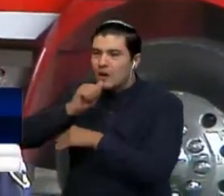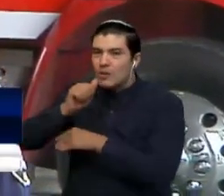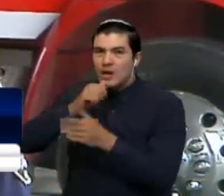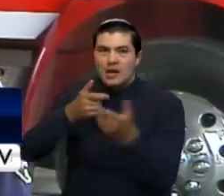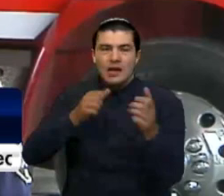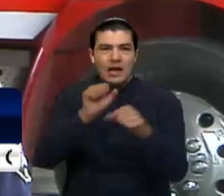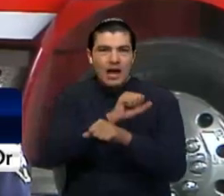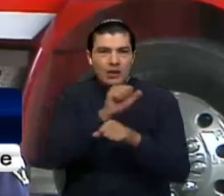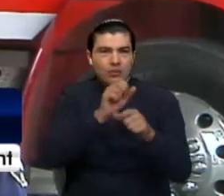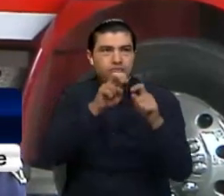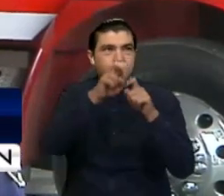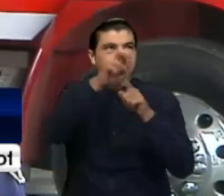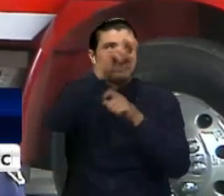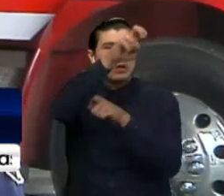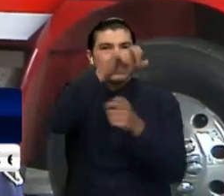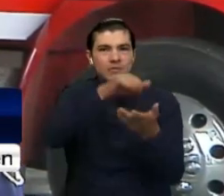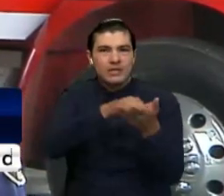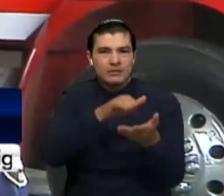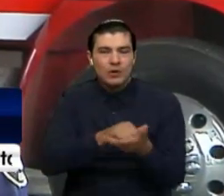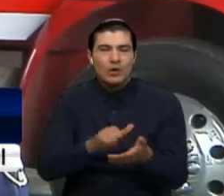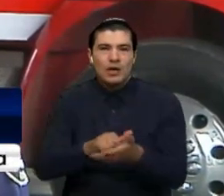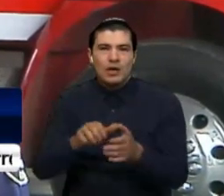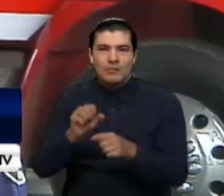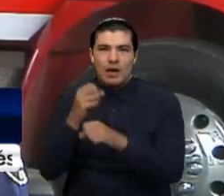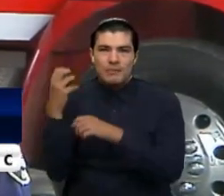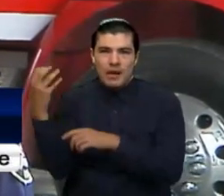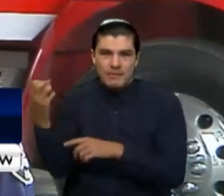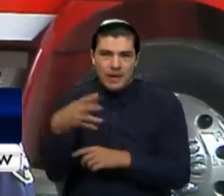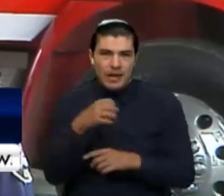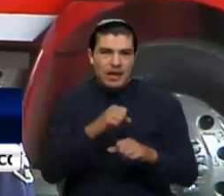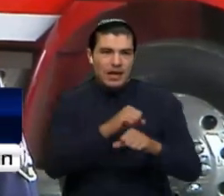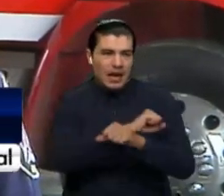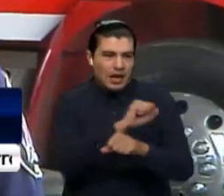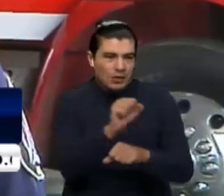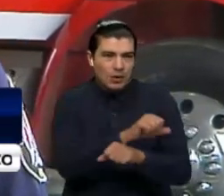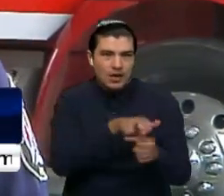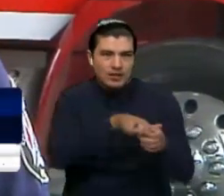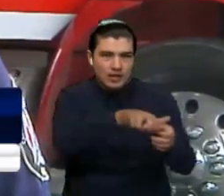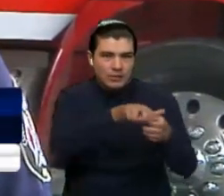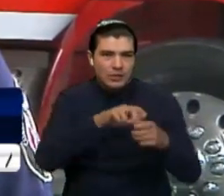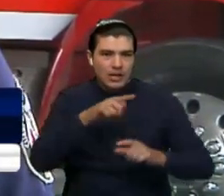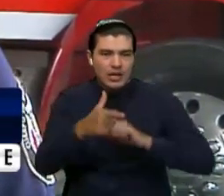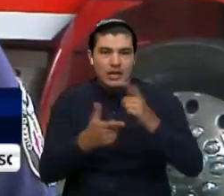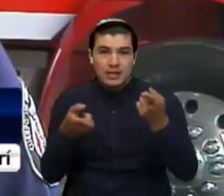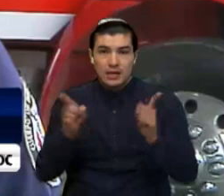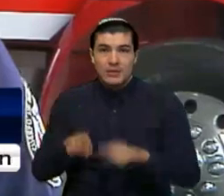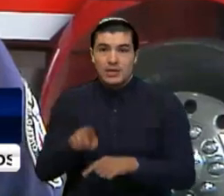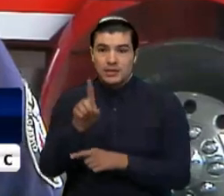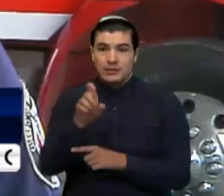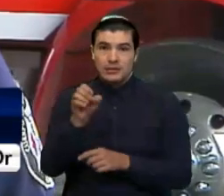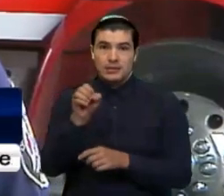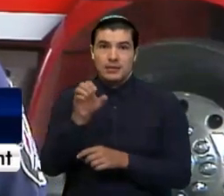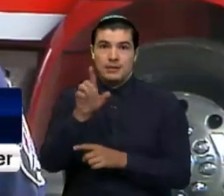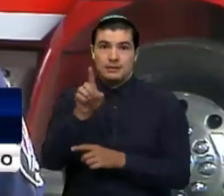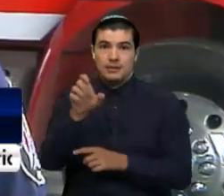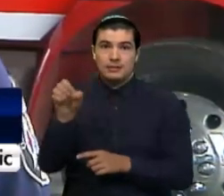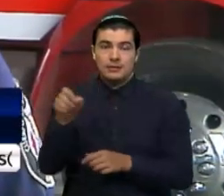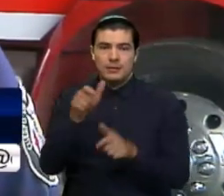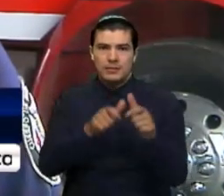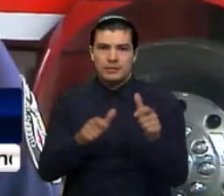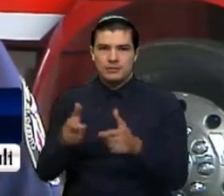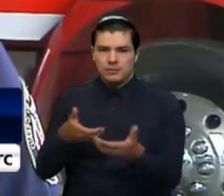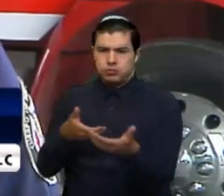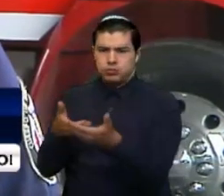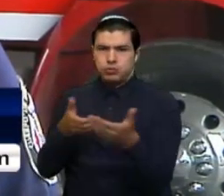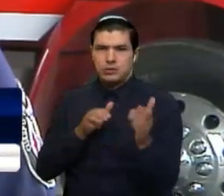rescate la ambulancia unas máquinas que tenemos de transporte tanto de logística y 60 bomberos estuvimos en el sitio trabajando toda la